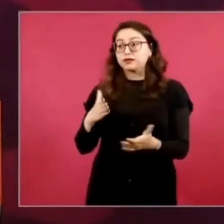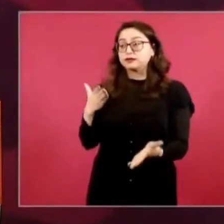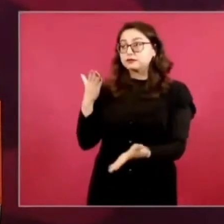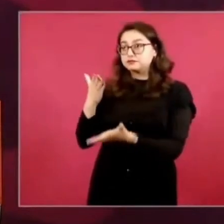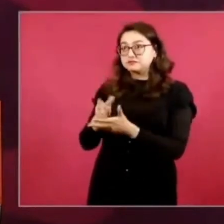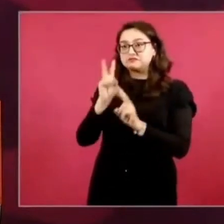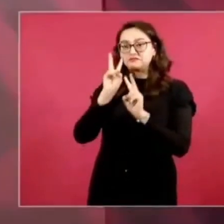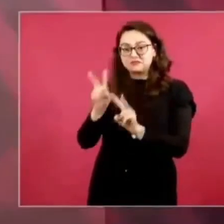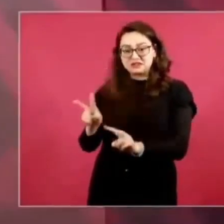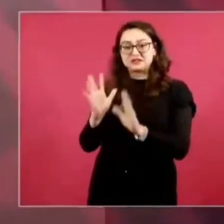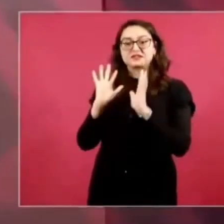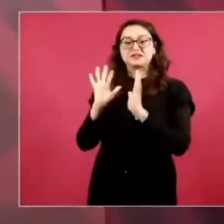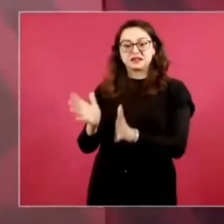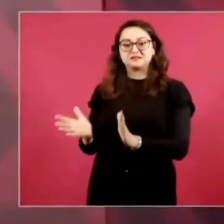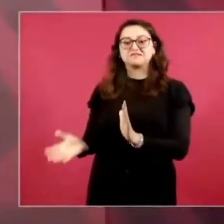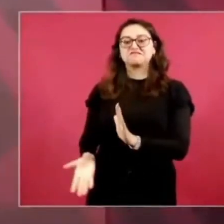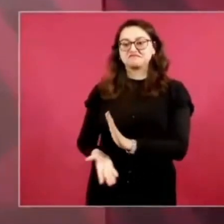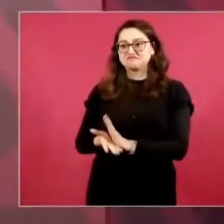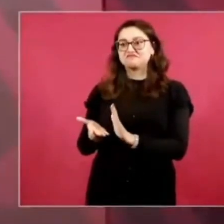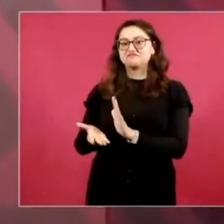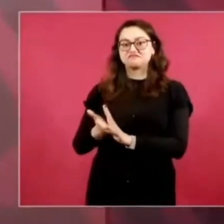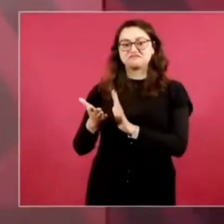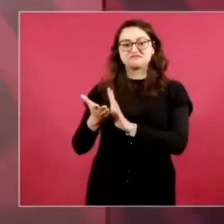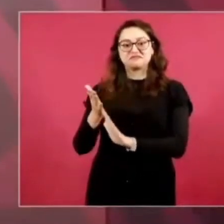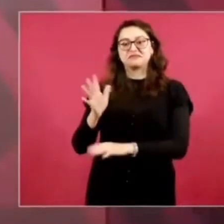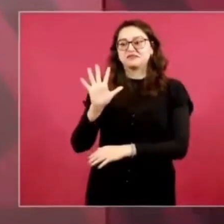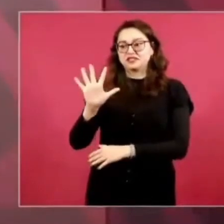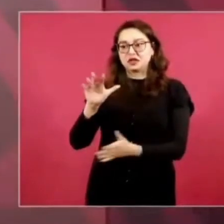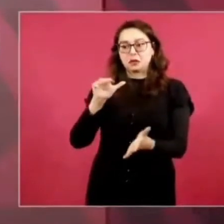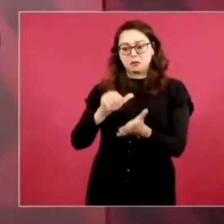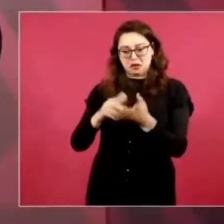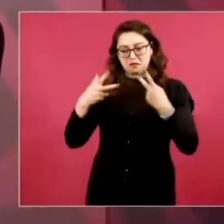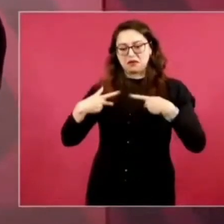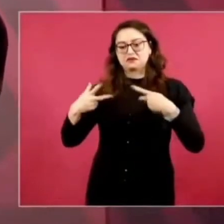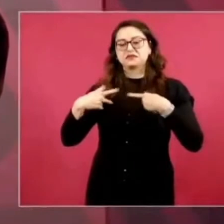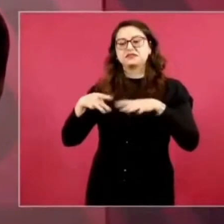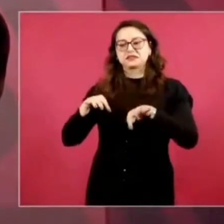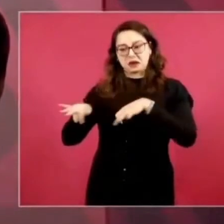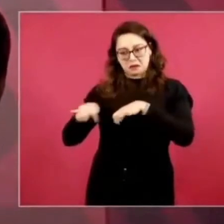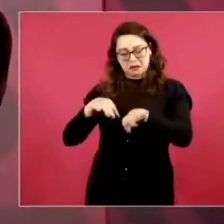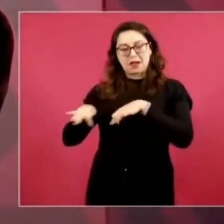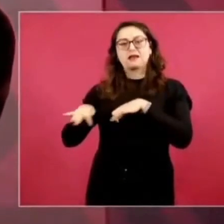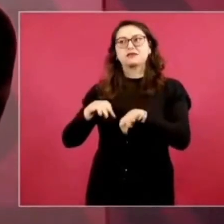y hay 5,000, 8,000 trabajadores